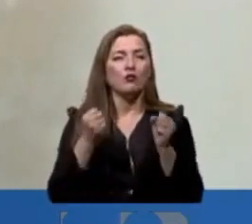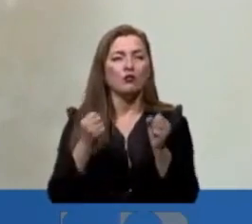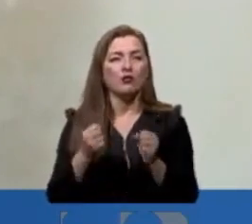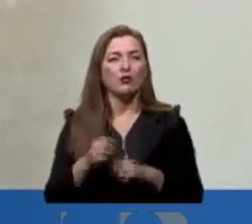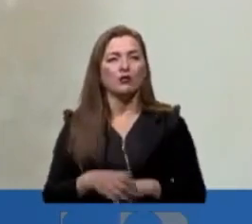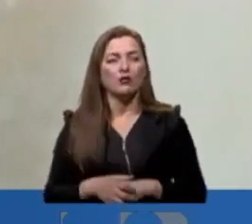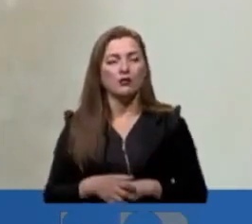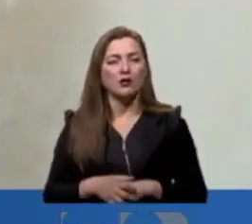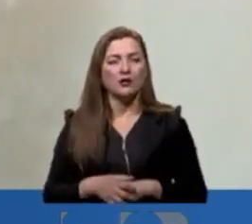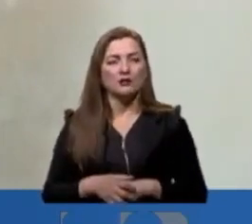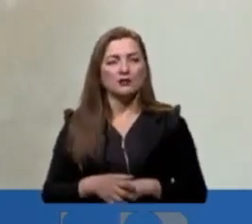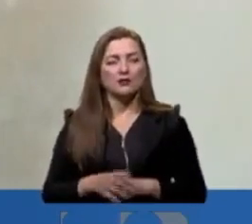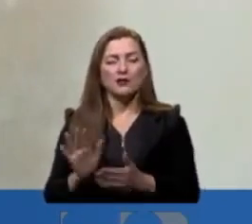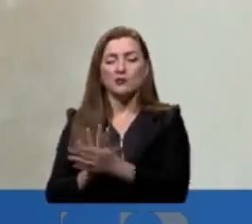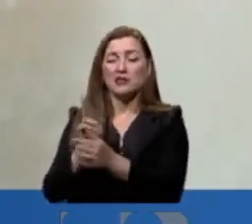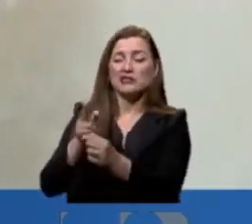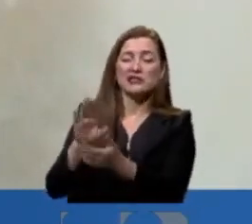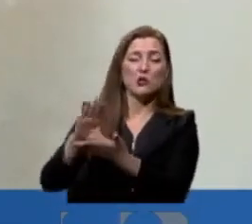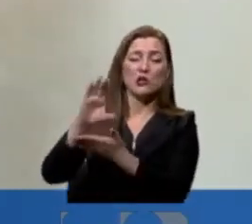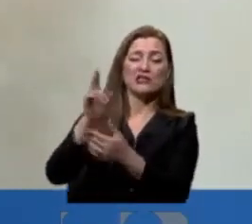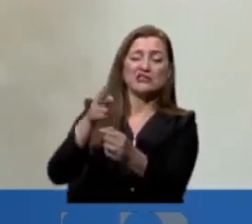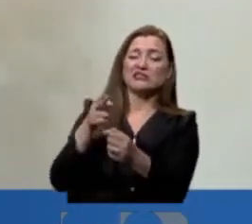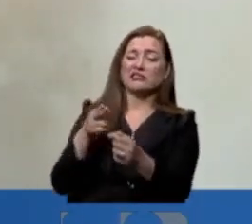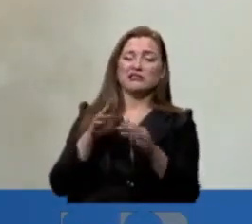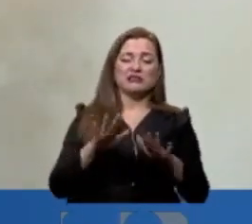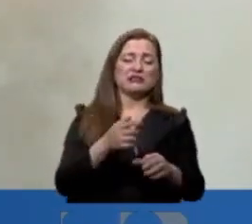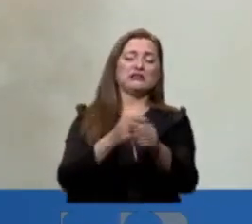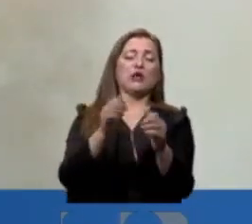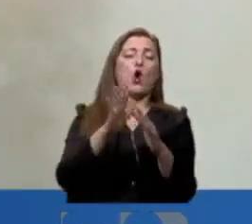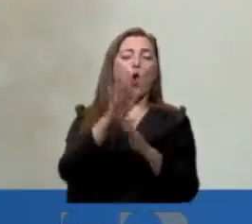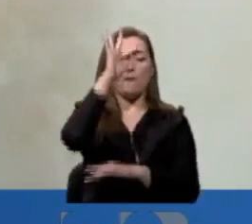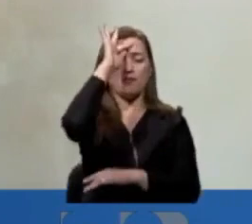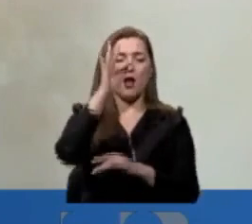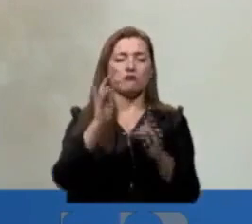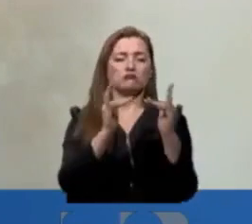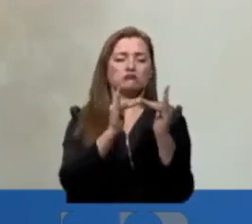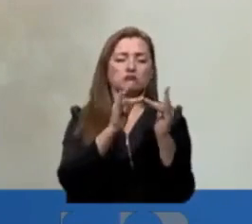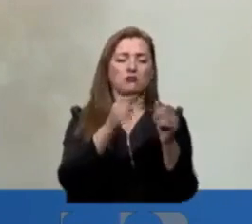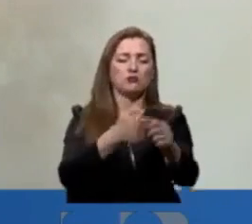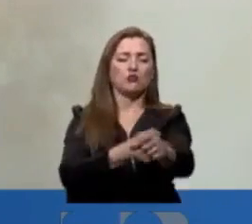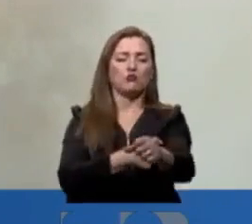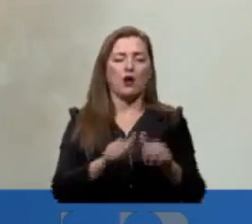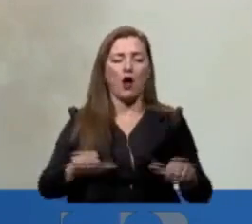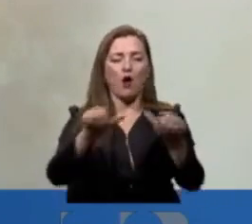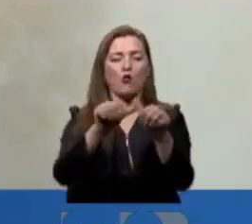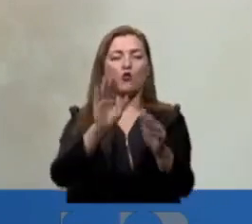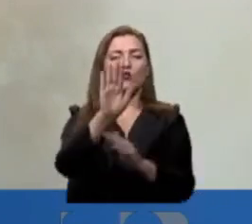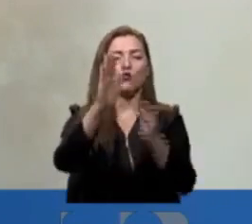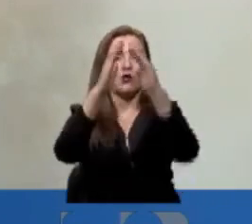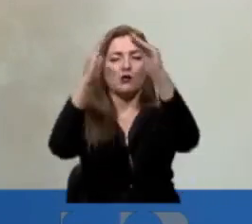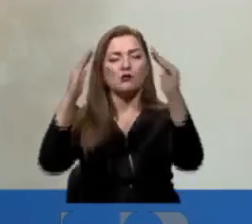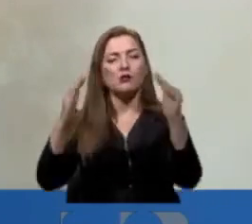se ausentan por largas periodos de sus colegios de sus escuelas la fundación da lo que se se llama aulas domiciliarias en donde